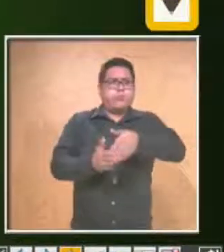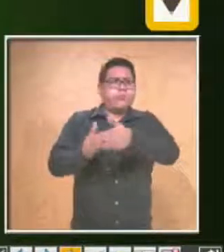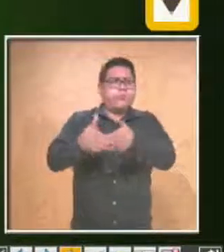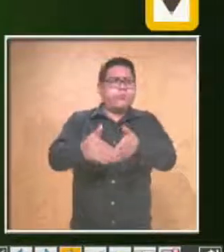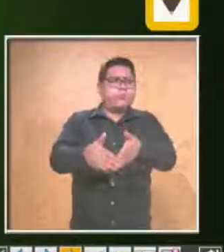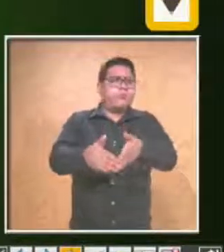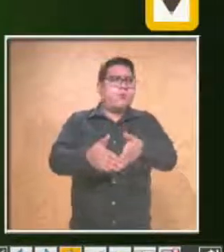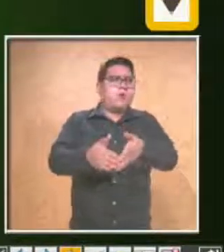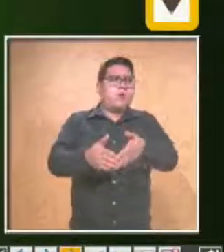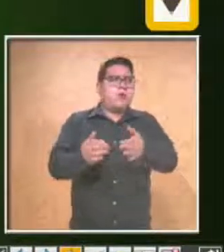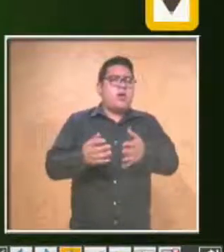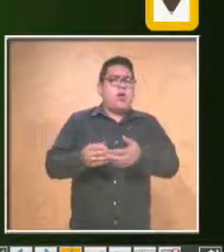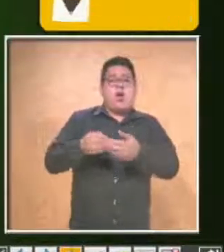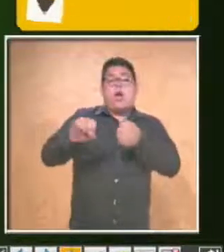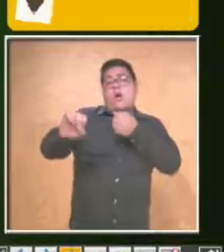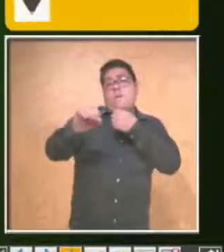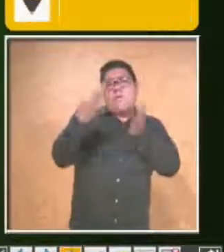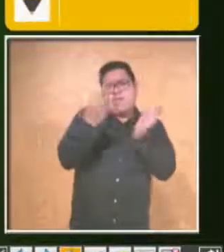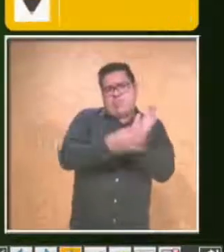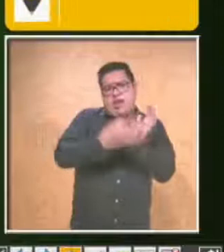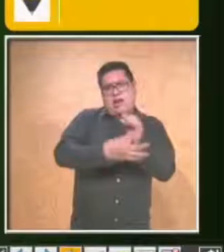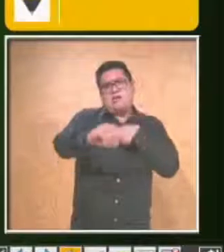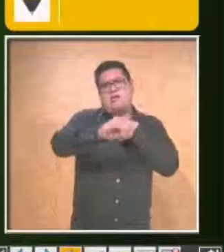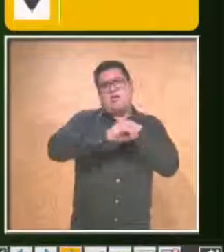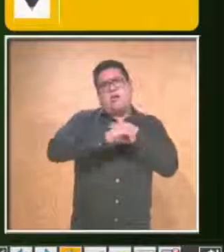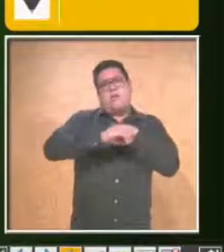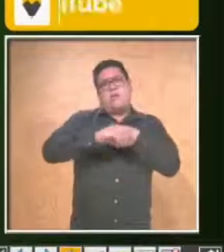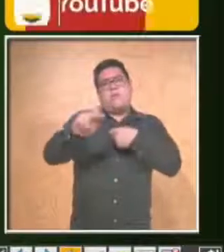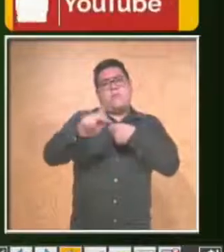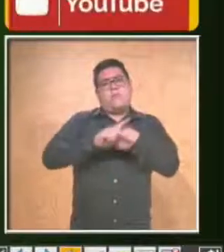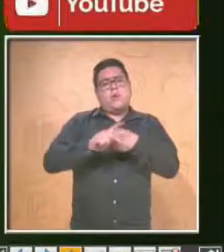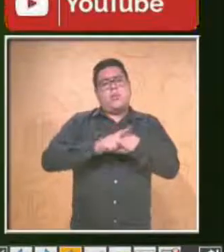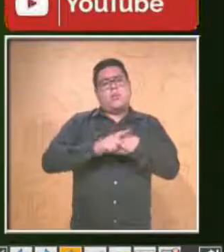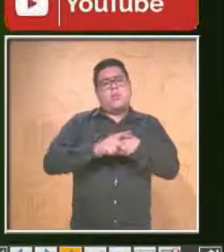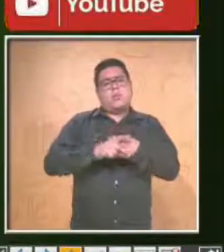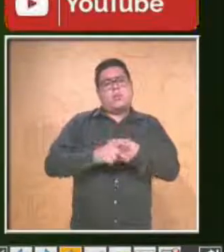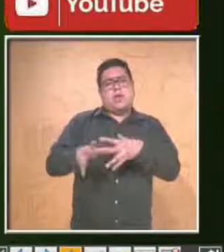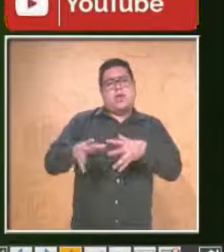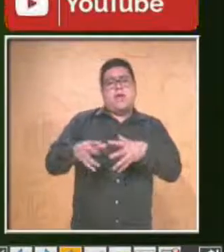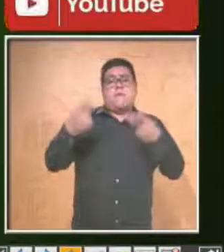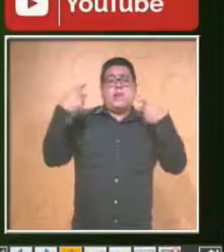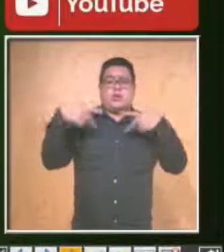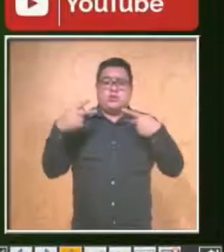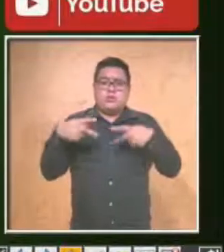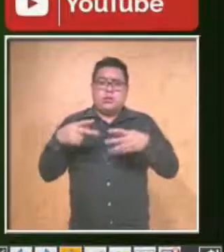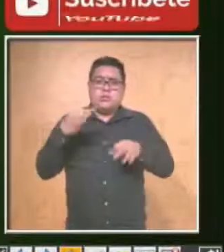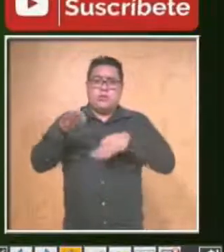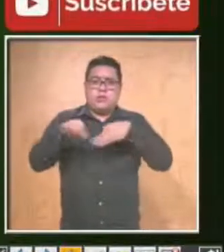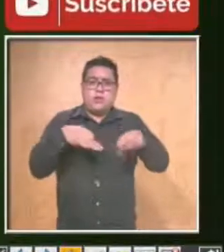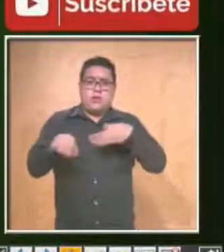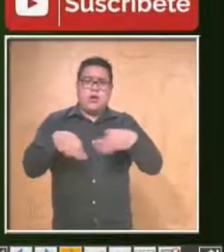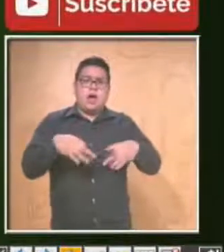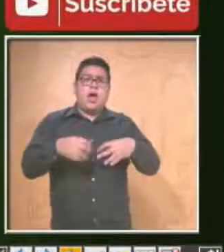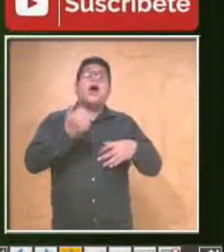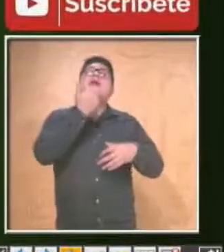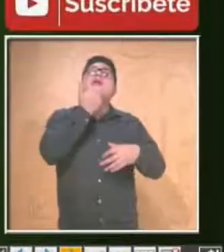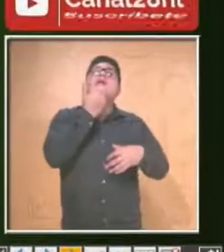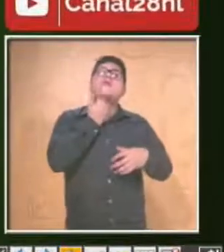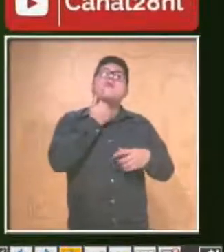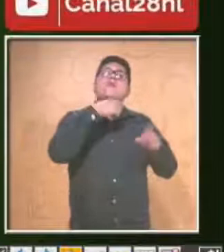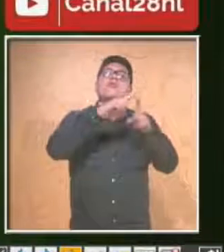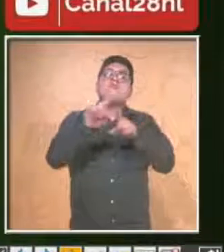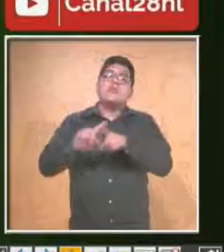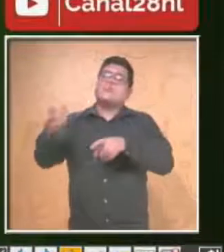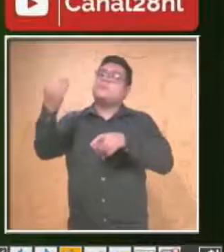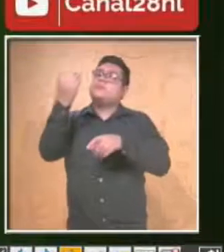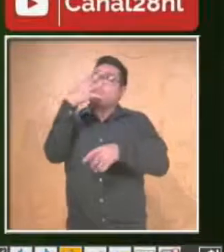Había intercambio de oro y plata, especias y sedas, esclavos y armas, bebidas alcohólicas, alimento.